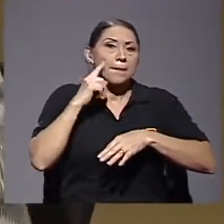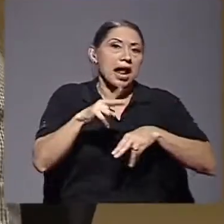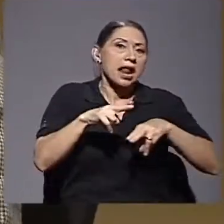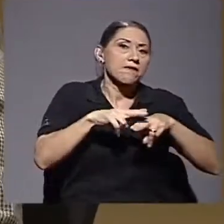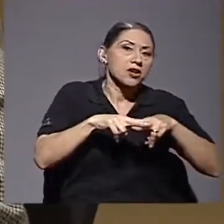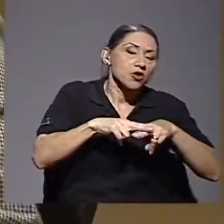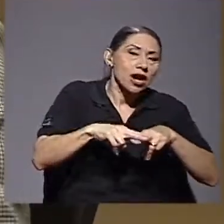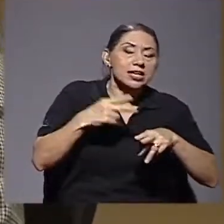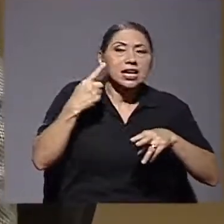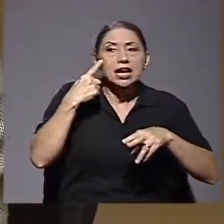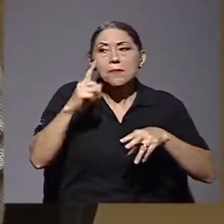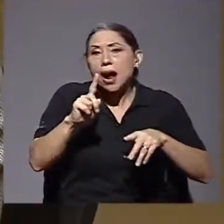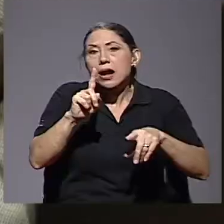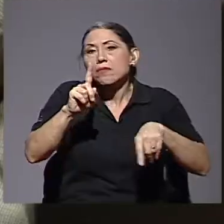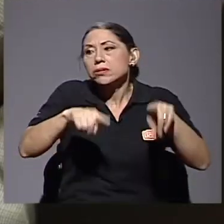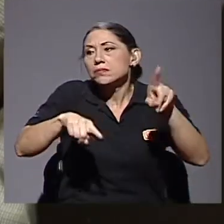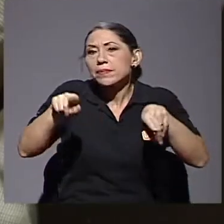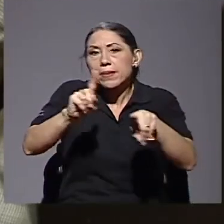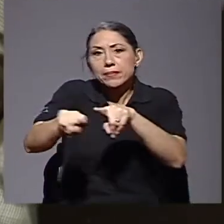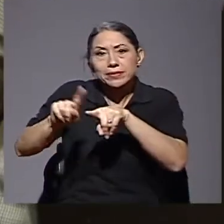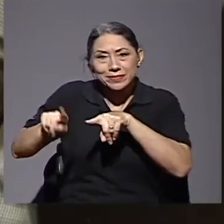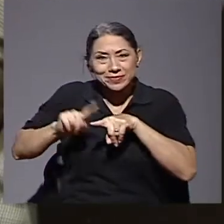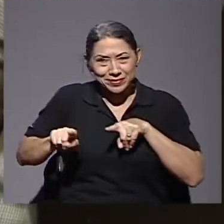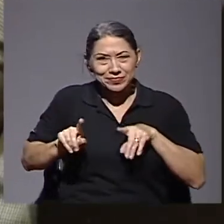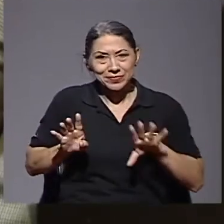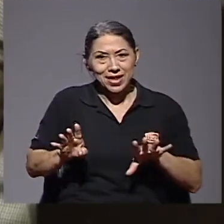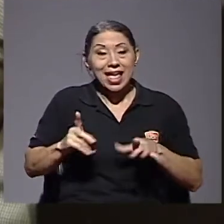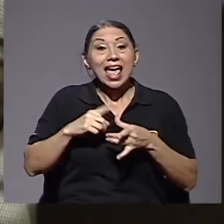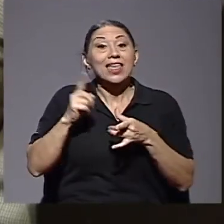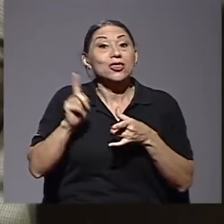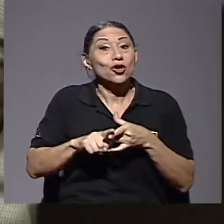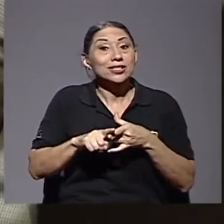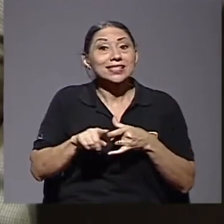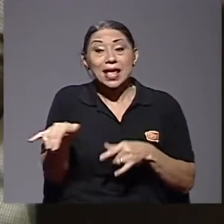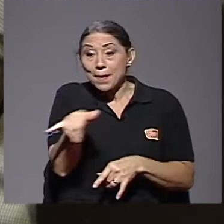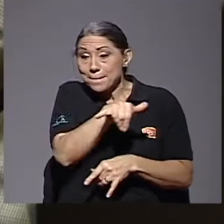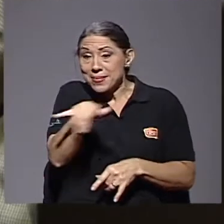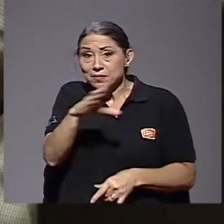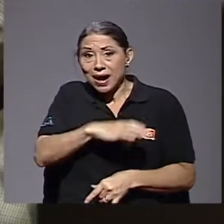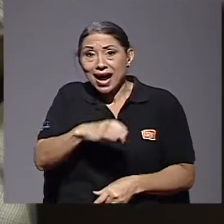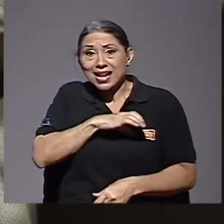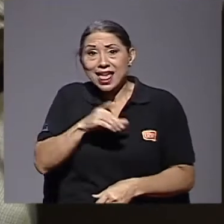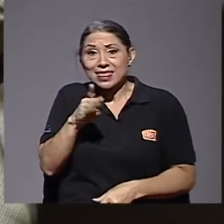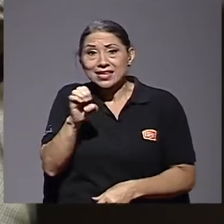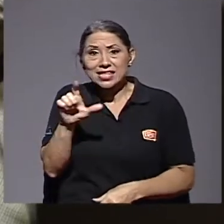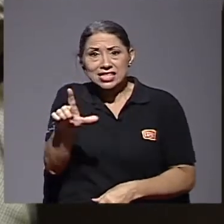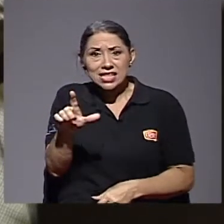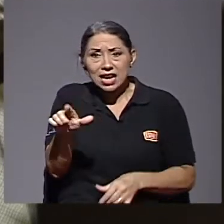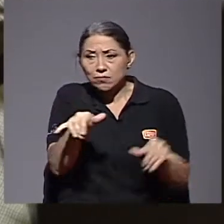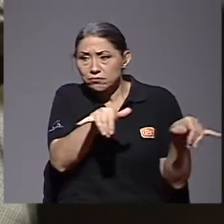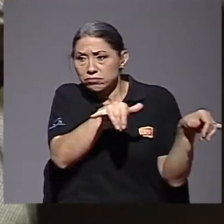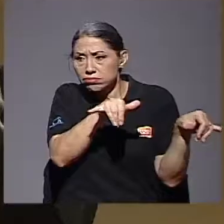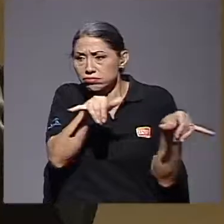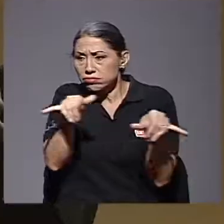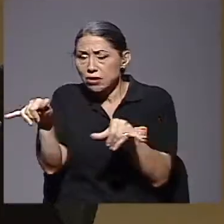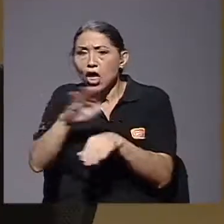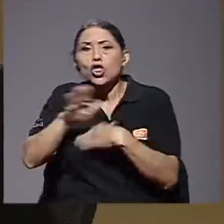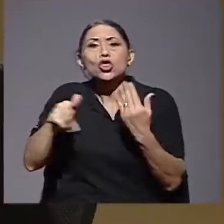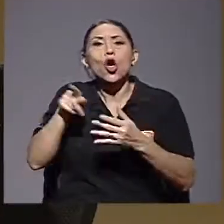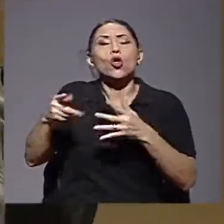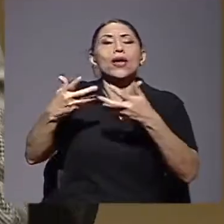ferrocarril y todo esto. Entonces, es la misma calidad del diésel. Y todo esto viene de las refinerías